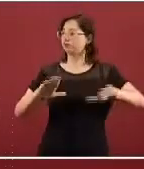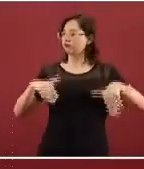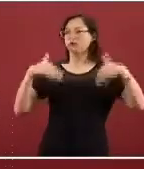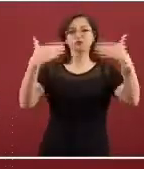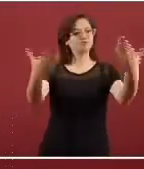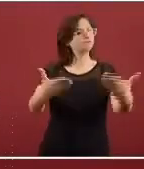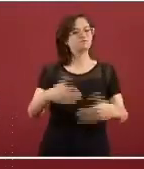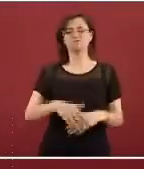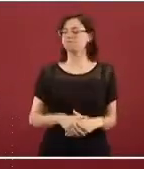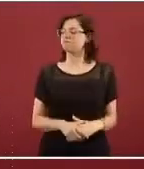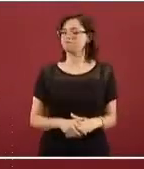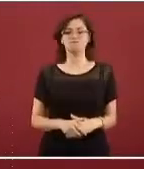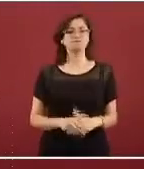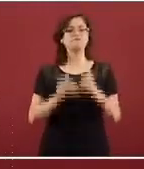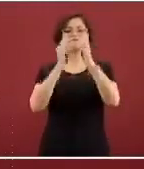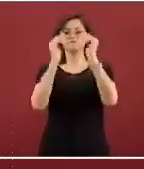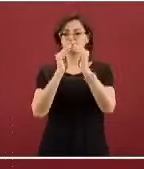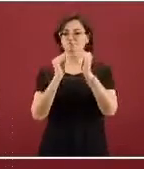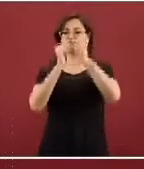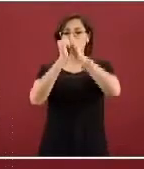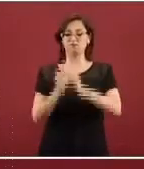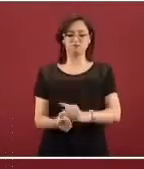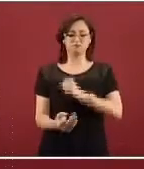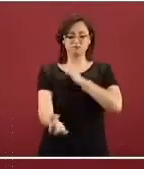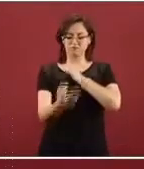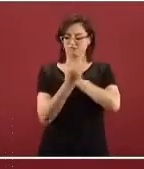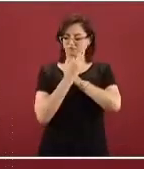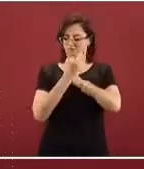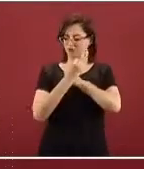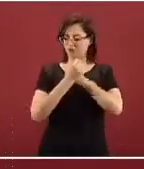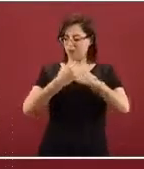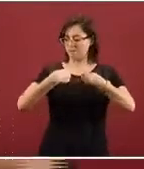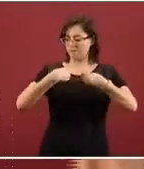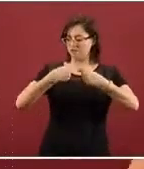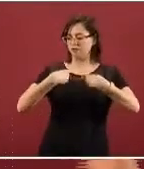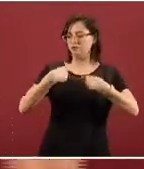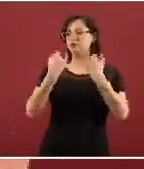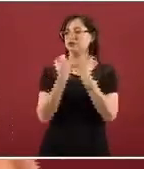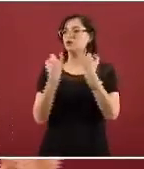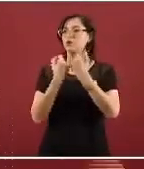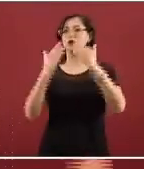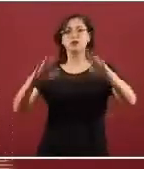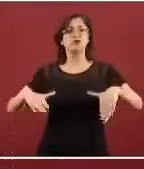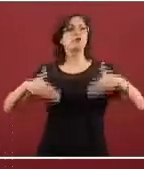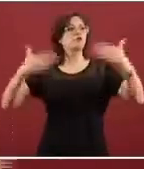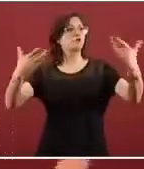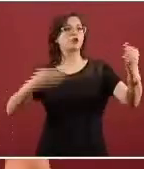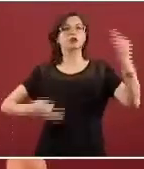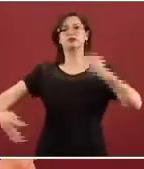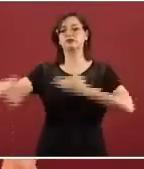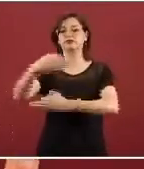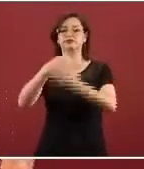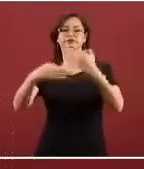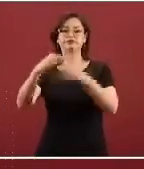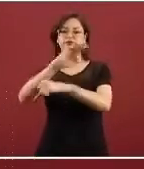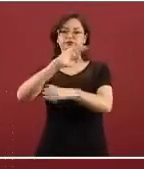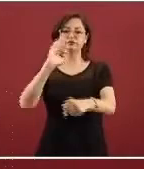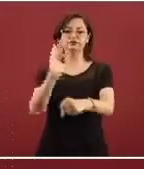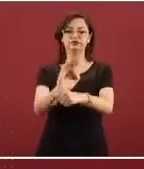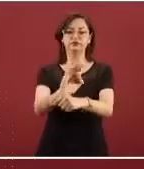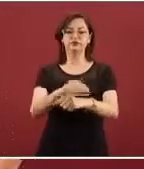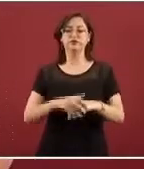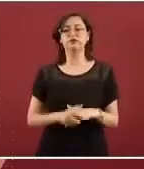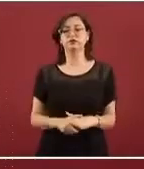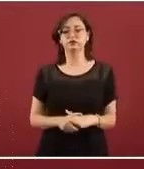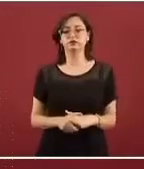público, contribuimos a protegernos a nosotros mismos y a proteger a todas y todos, a la sociedad en su conjunto.